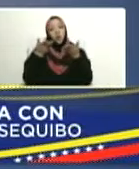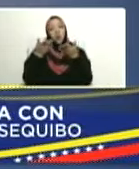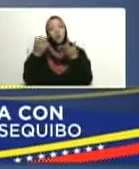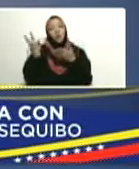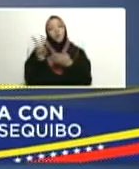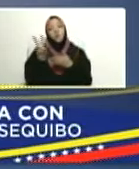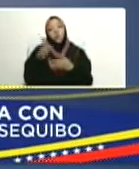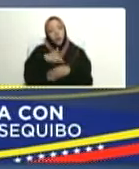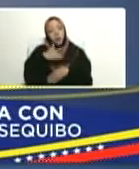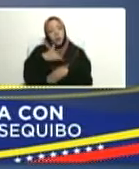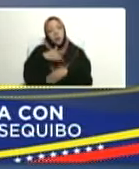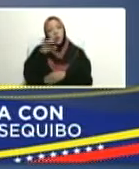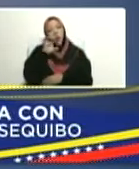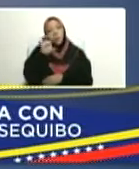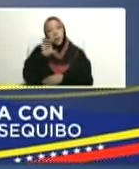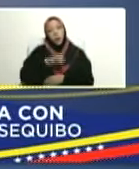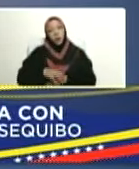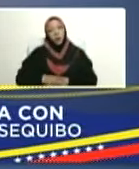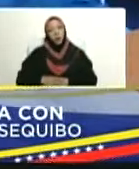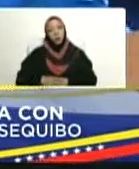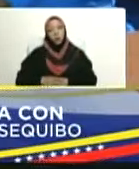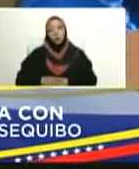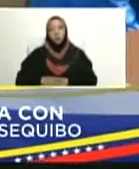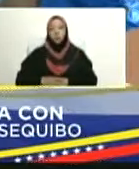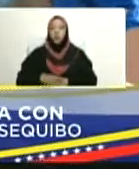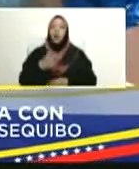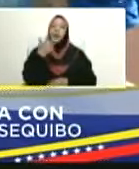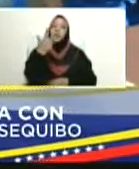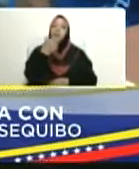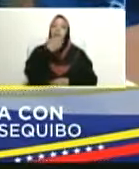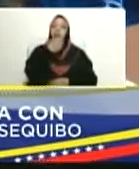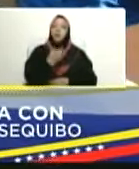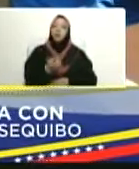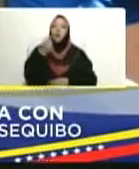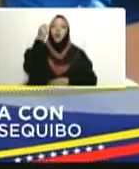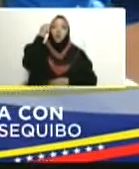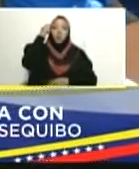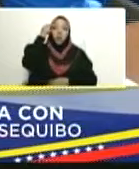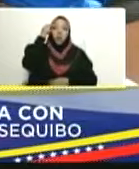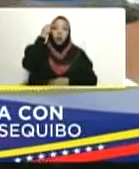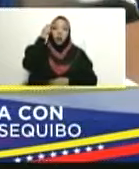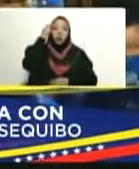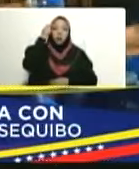el sentido de patria. El 3 de diciembre es un día